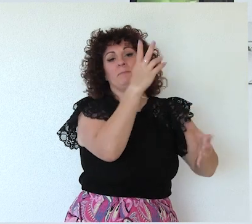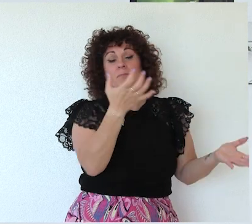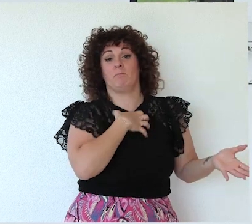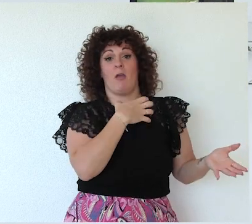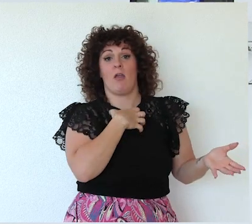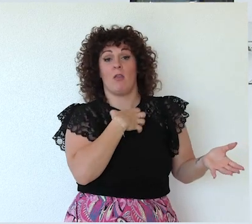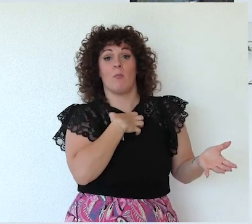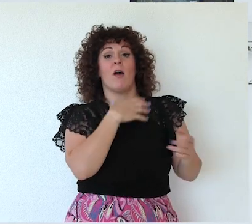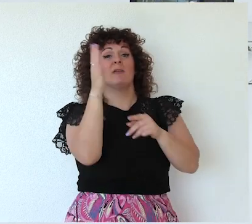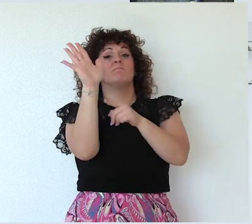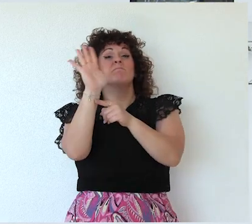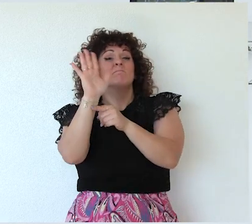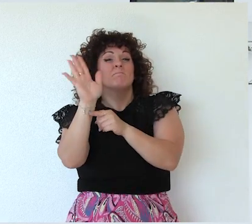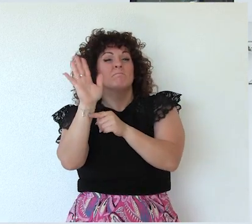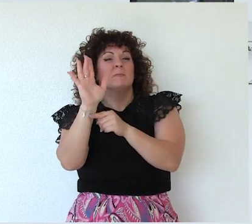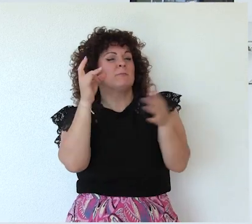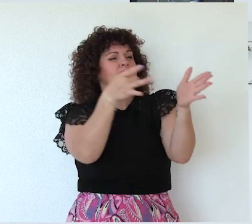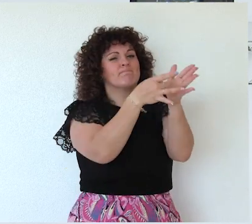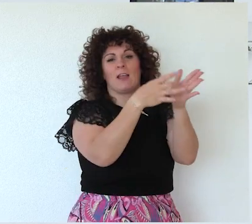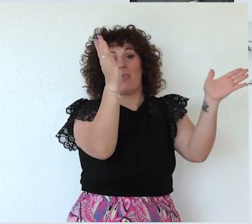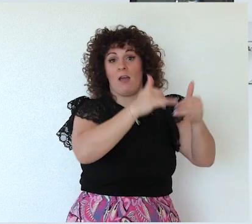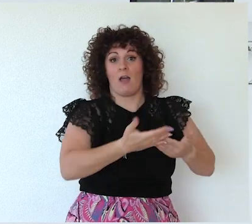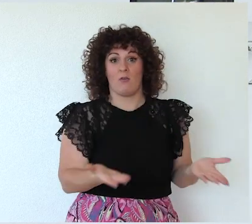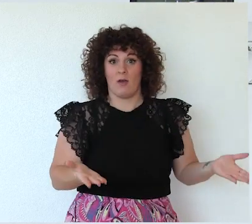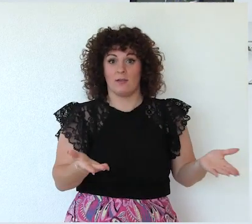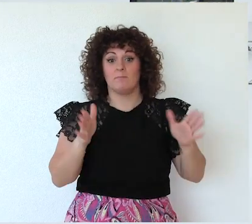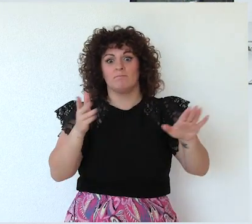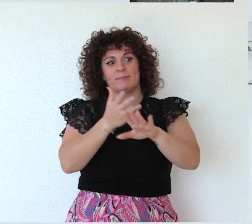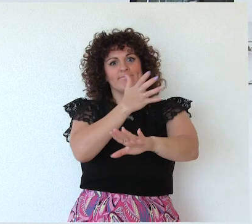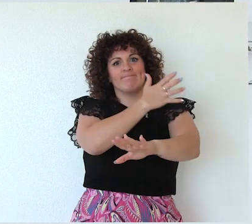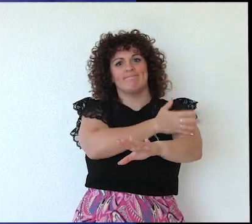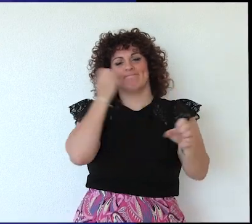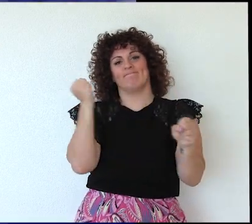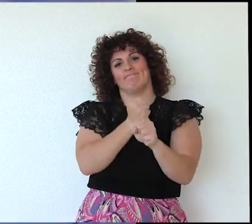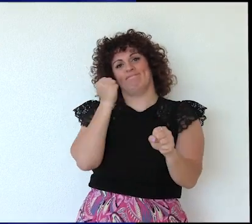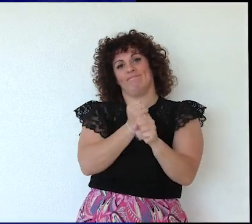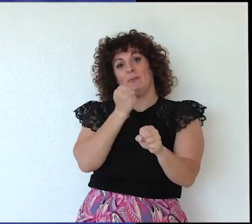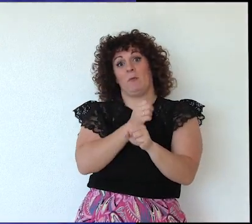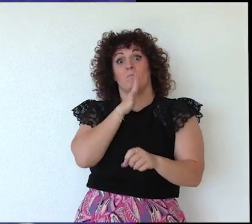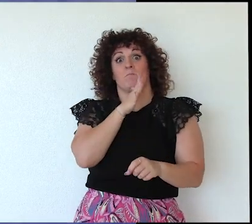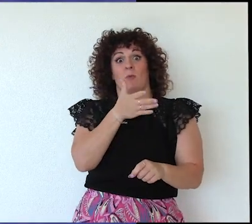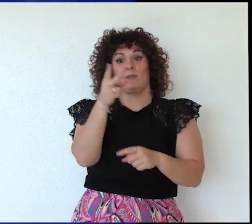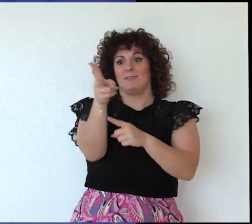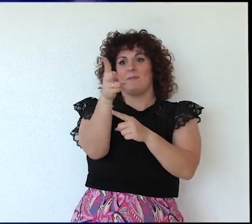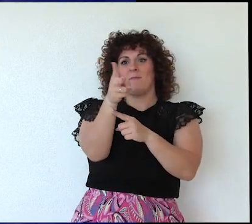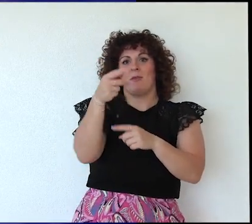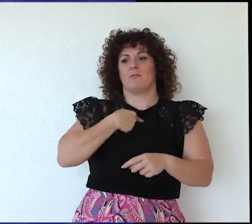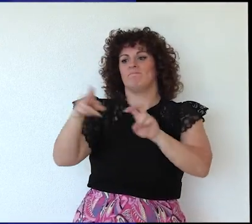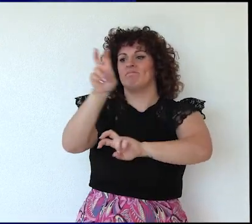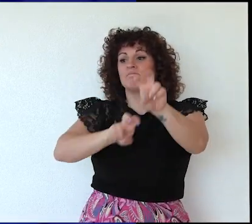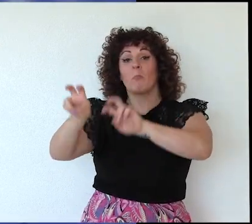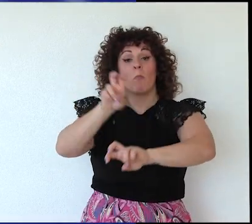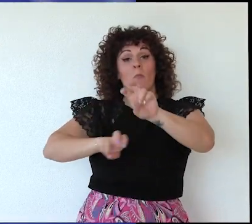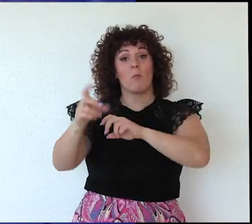digamos, las películas. Y bueno, pues todo eso ya un trabajo también previo de localizar a sus propietarios,